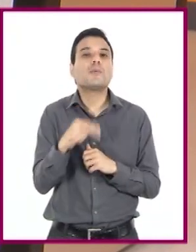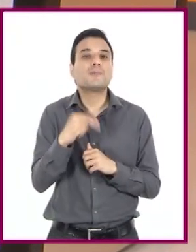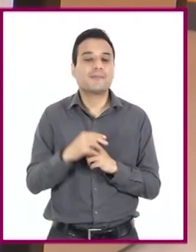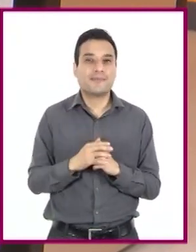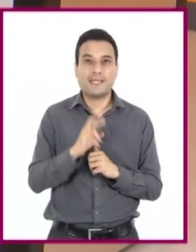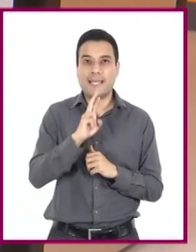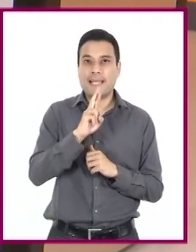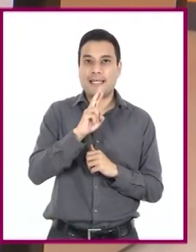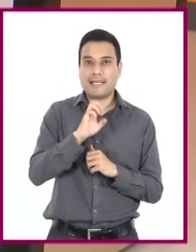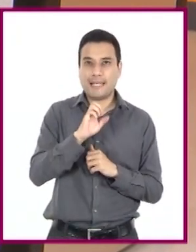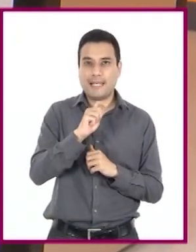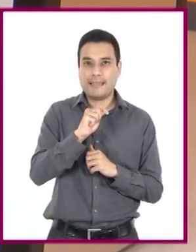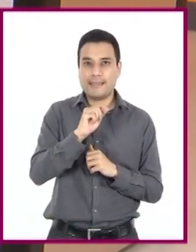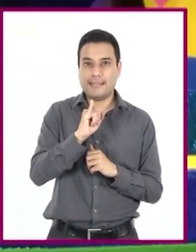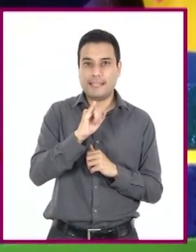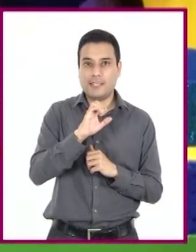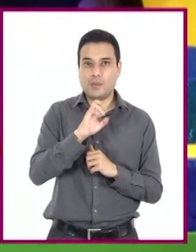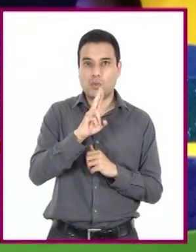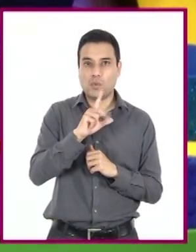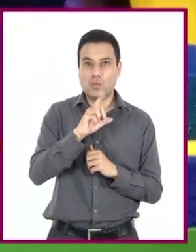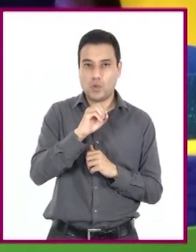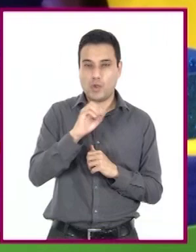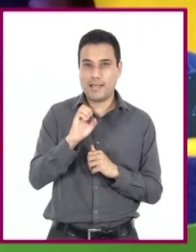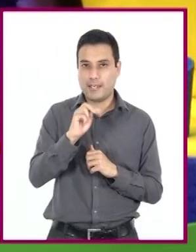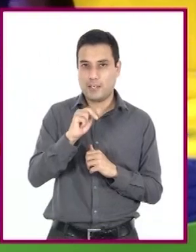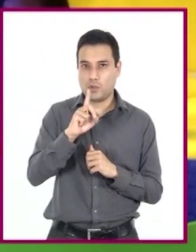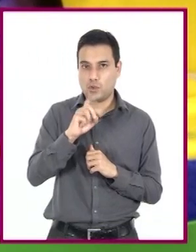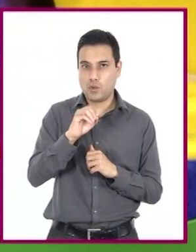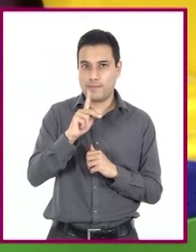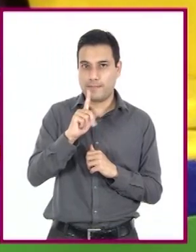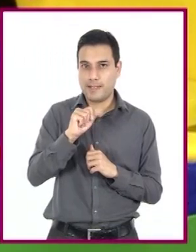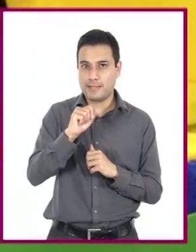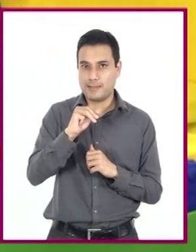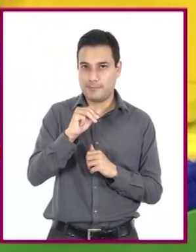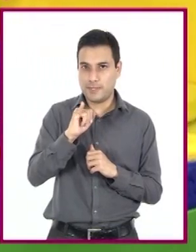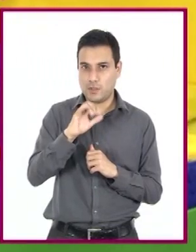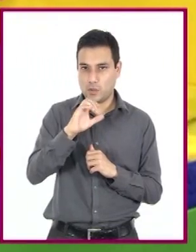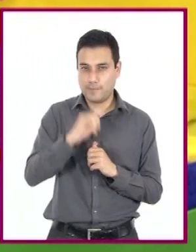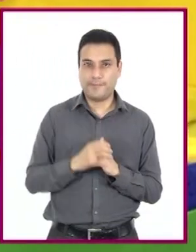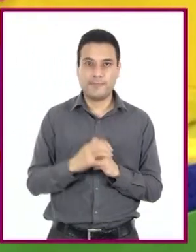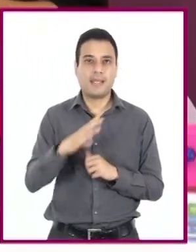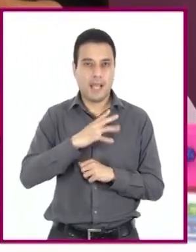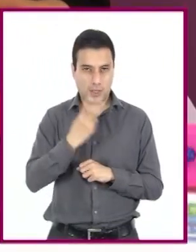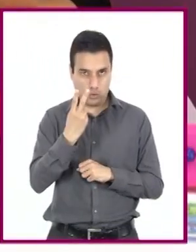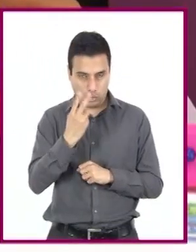retículo endoplásmico y hay dos: el liso y el rugoso.